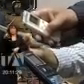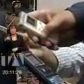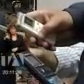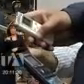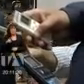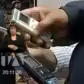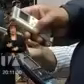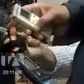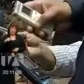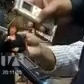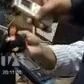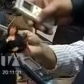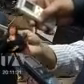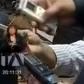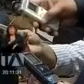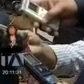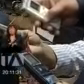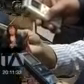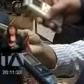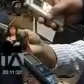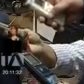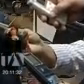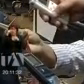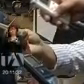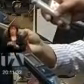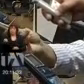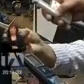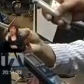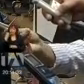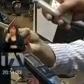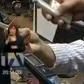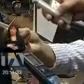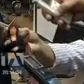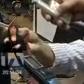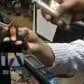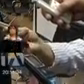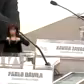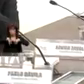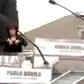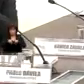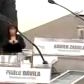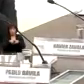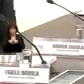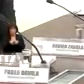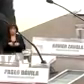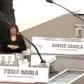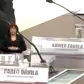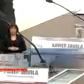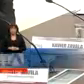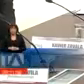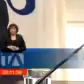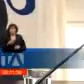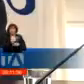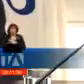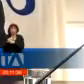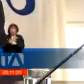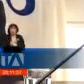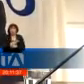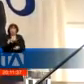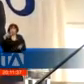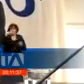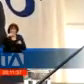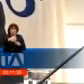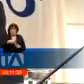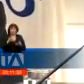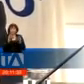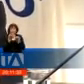tranquilidad esta noticia de que voy a hacer paso a la siguiente etapa de este concurso. El Consejo de Participación aspira a concluir